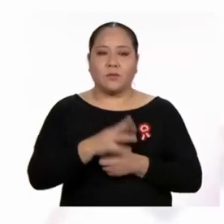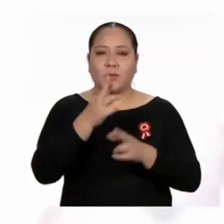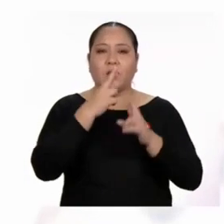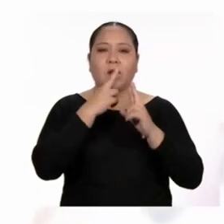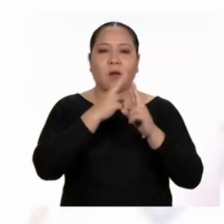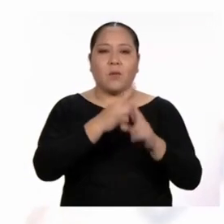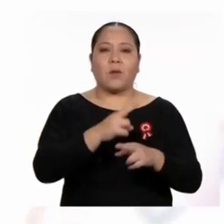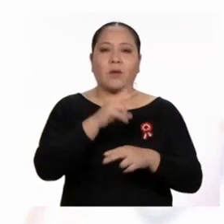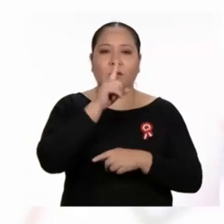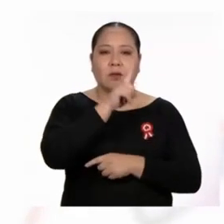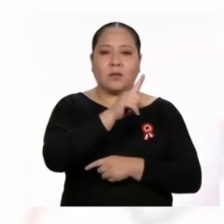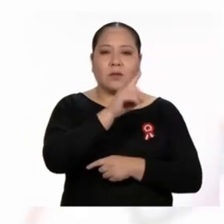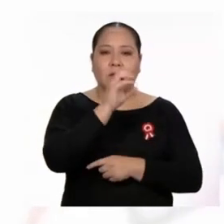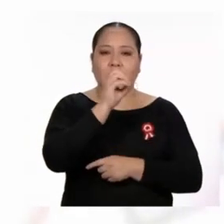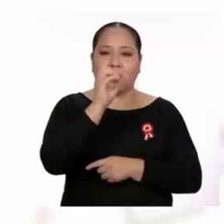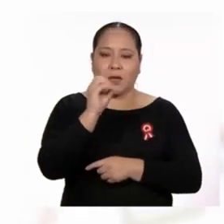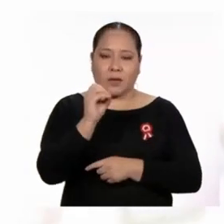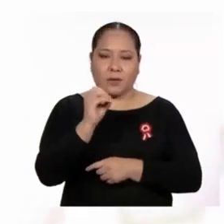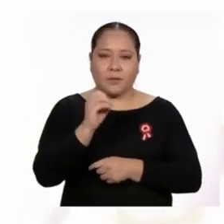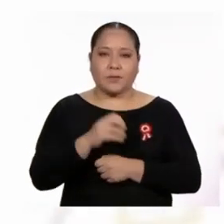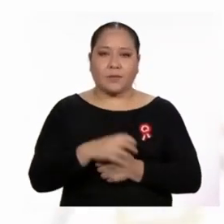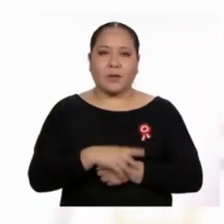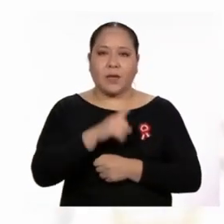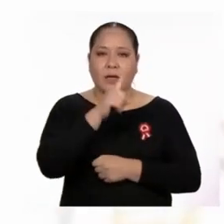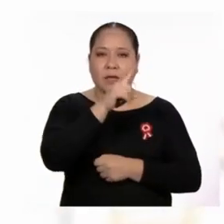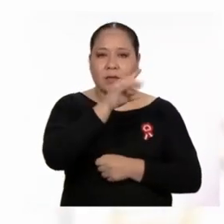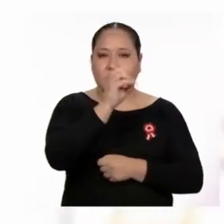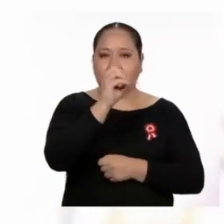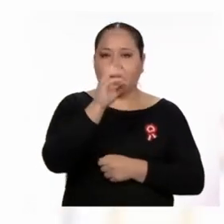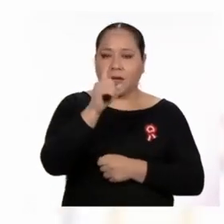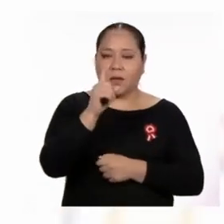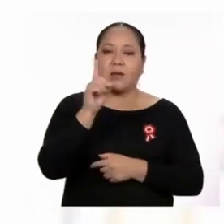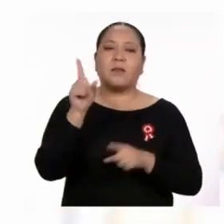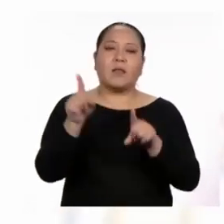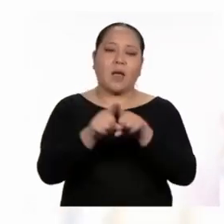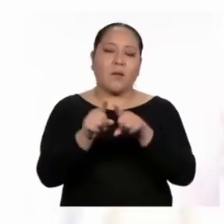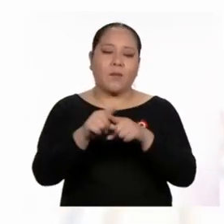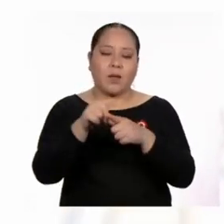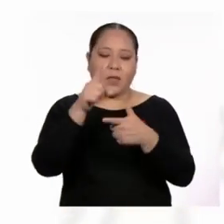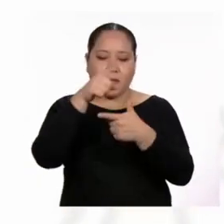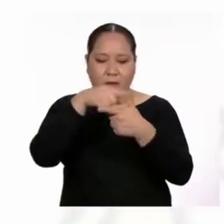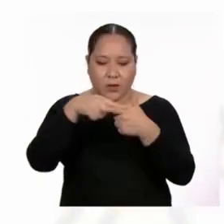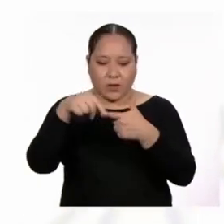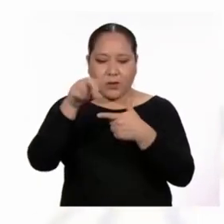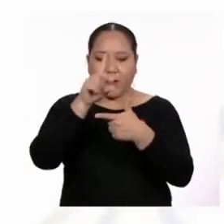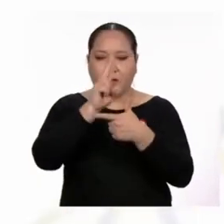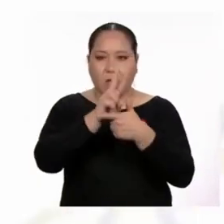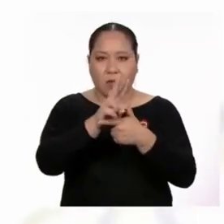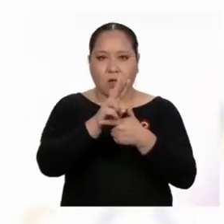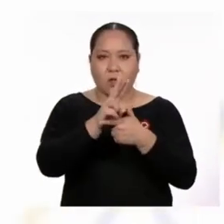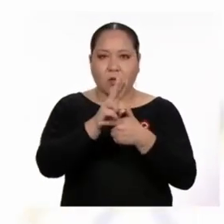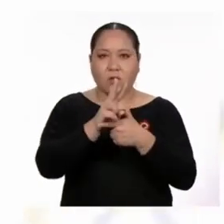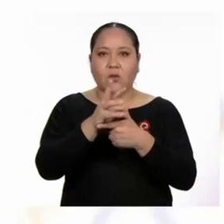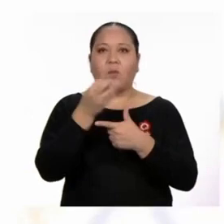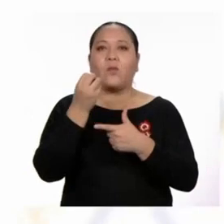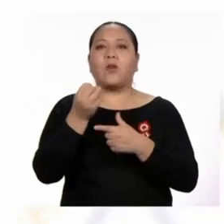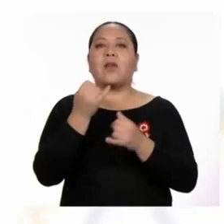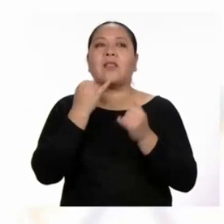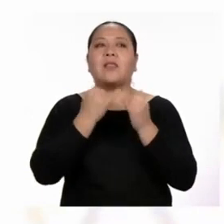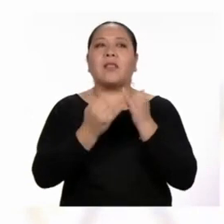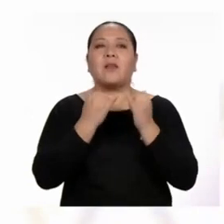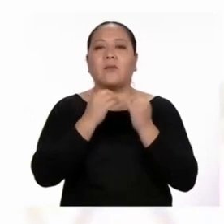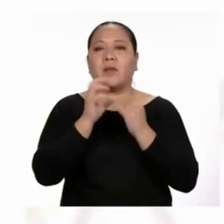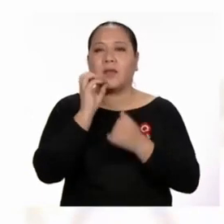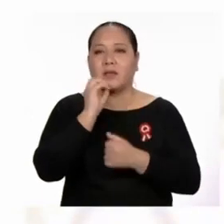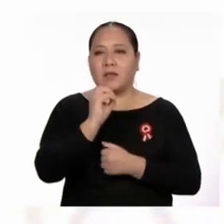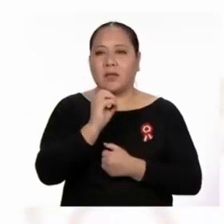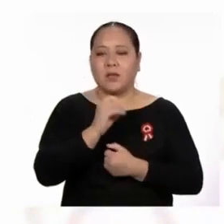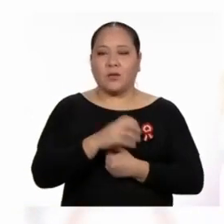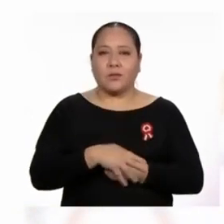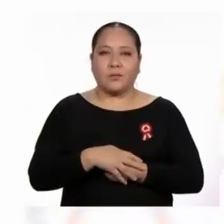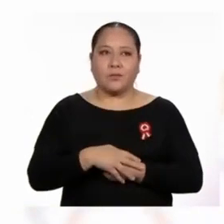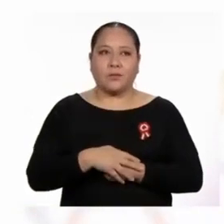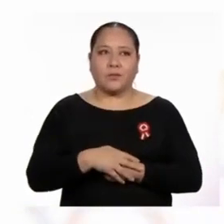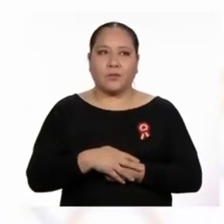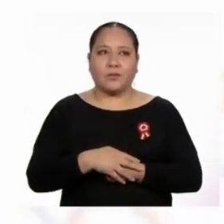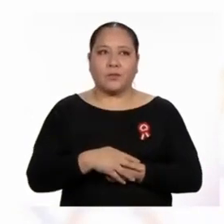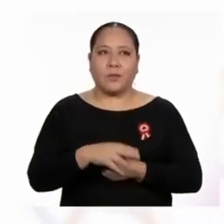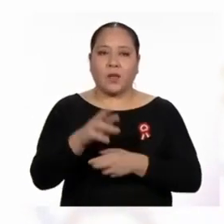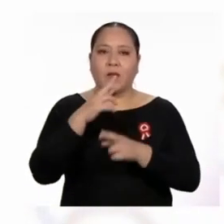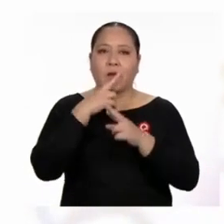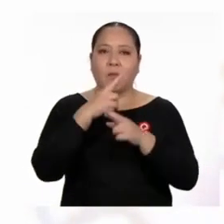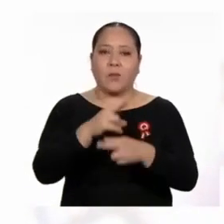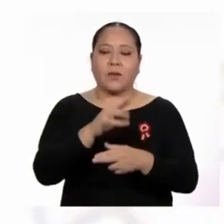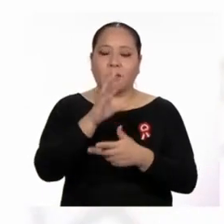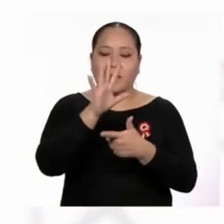respuesta tenemos 100. 100 también es divisible por 2, porque termina en 0,